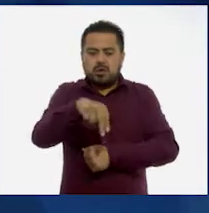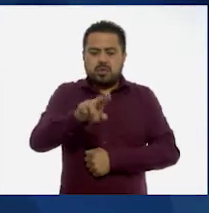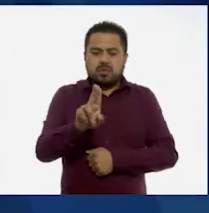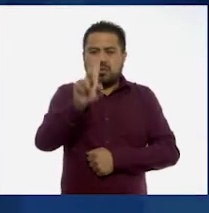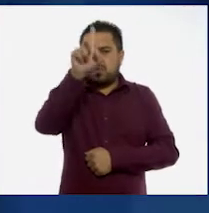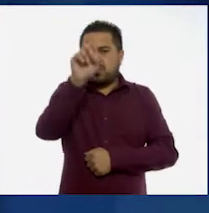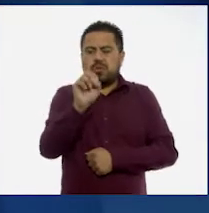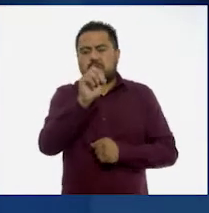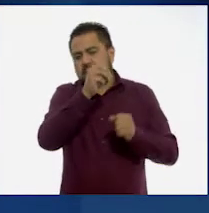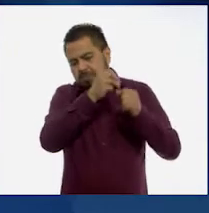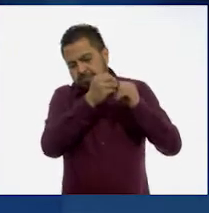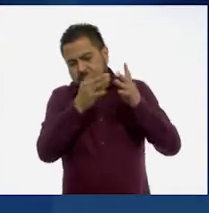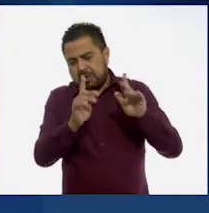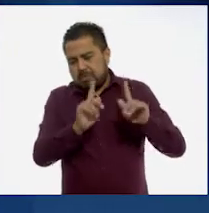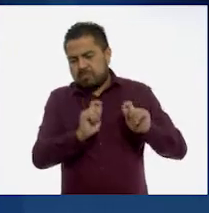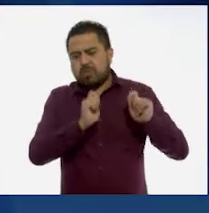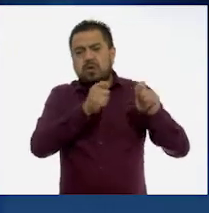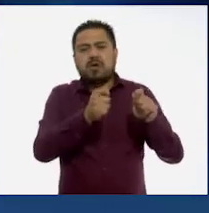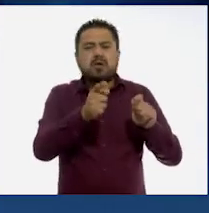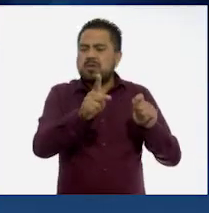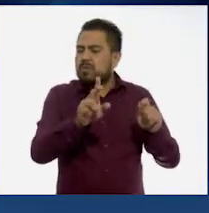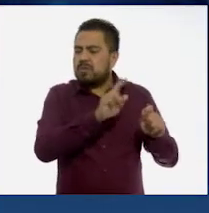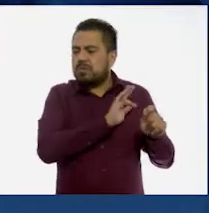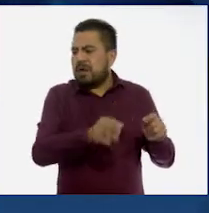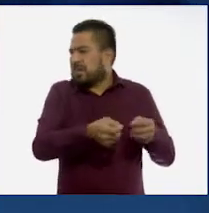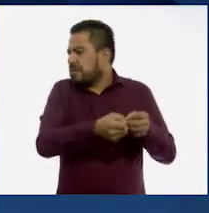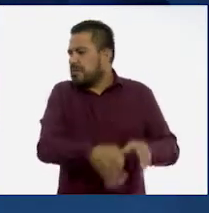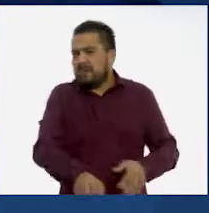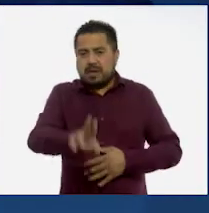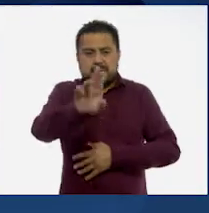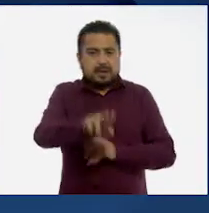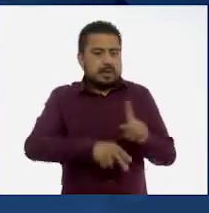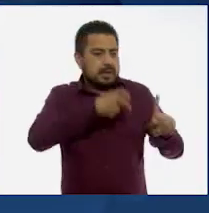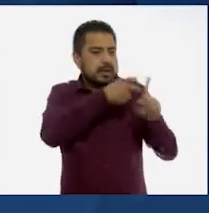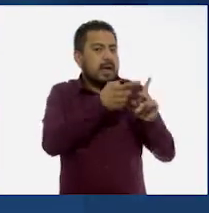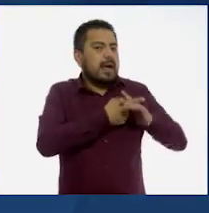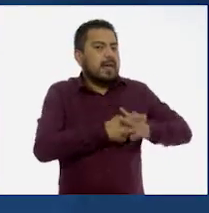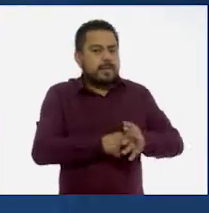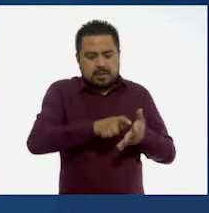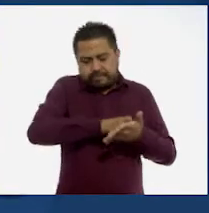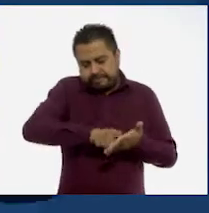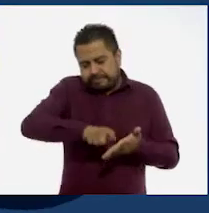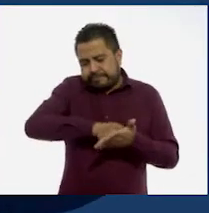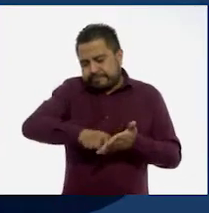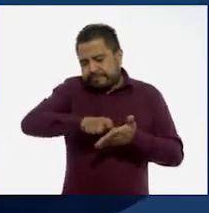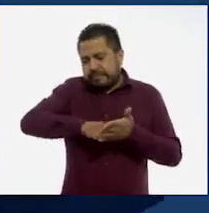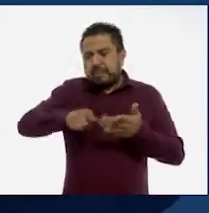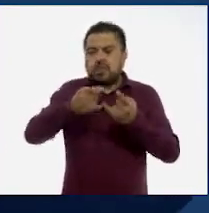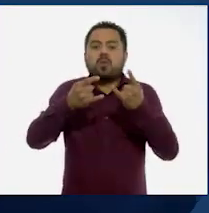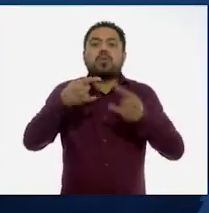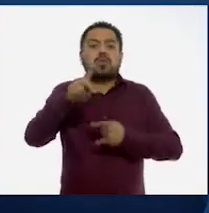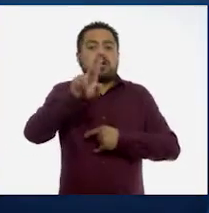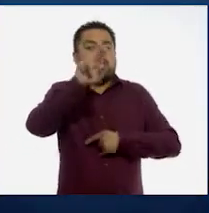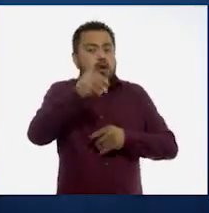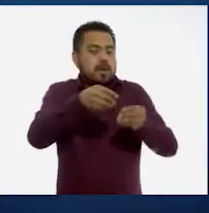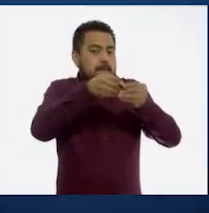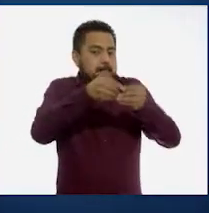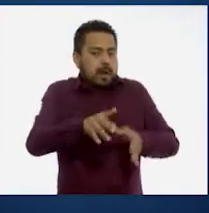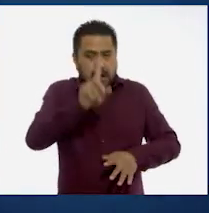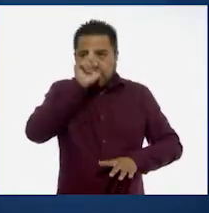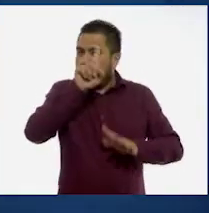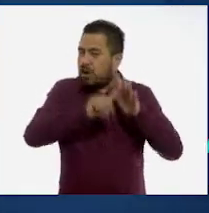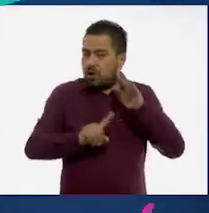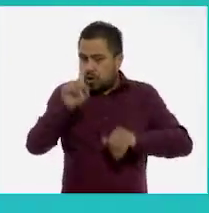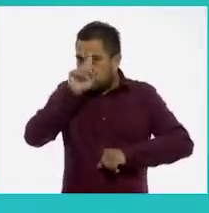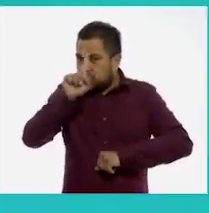el desenlace. Entonces, no te puedes perder esto para que empieces a redactar tu cuento. No pierdas de vista estos consejos